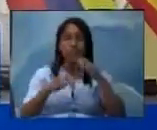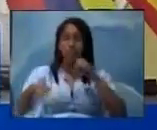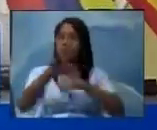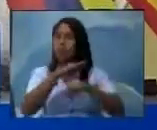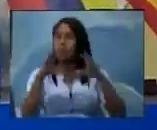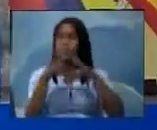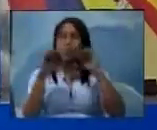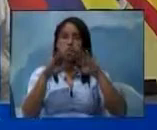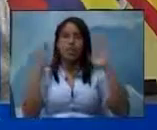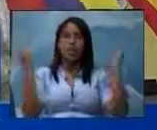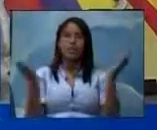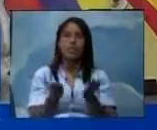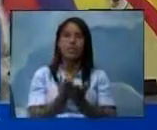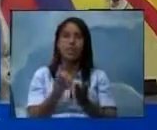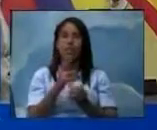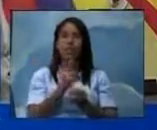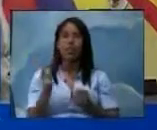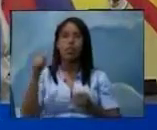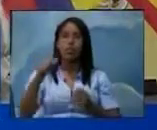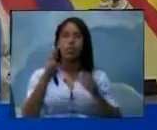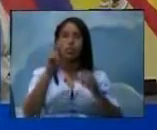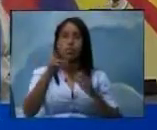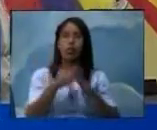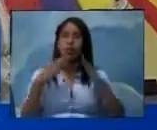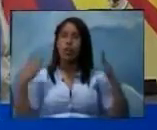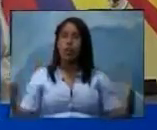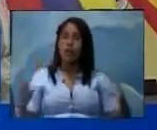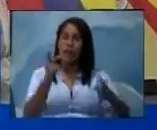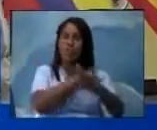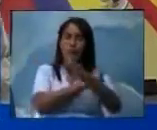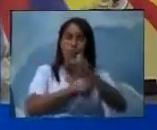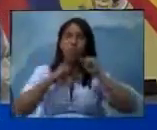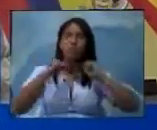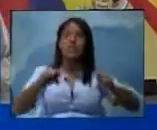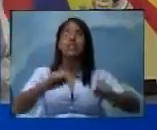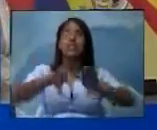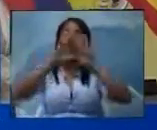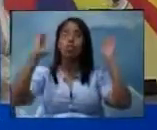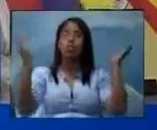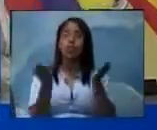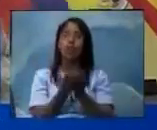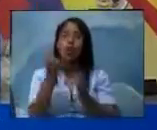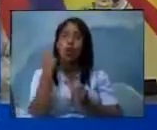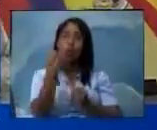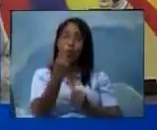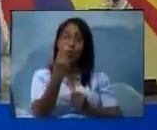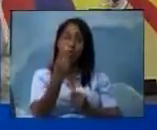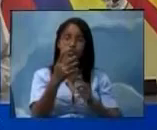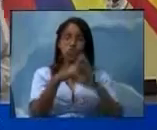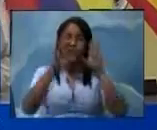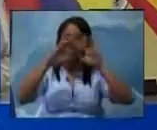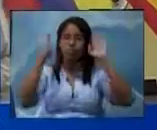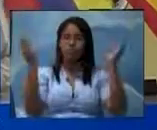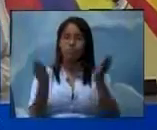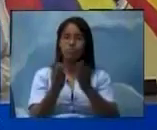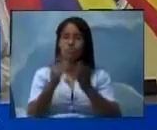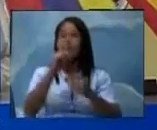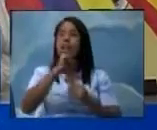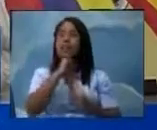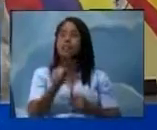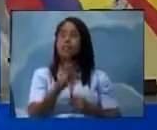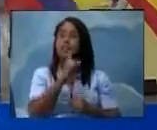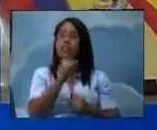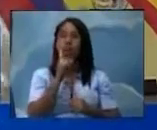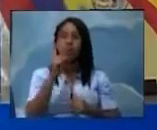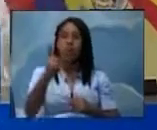toda la tierra. No habrán dos grandes potencias mundiales, habrá una sola, y esa sola